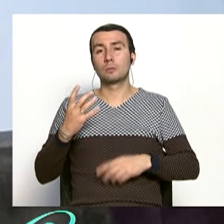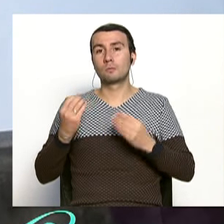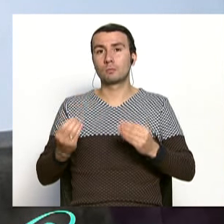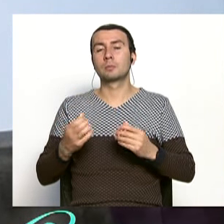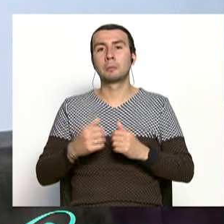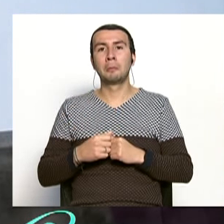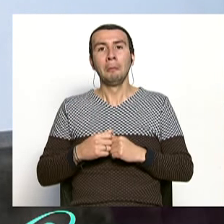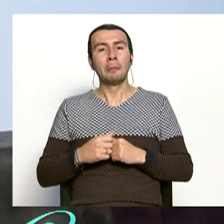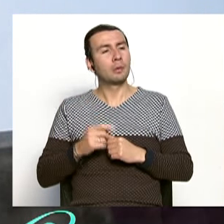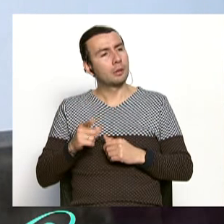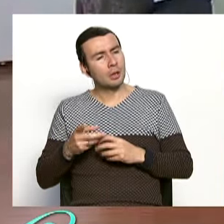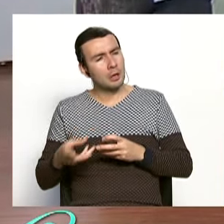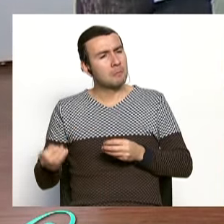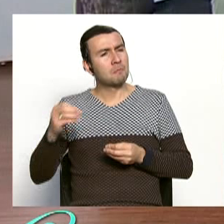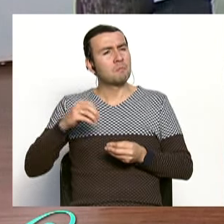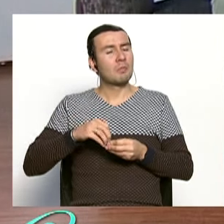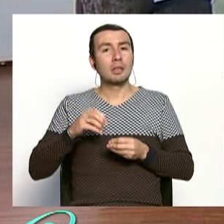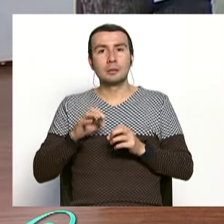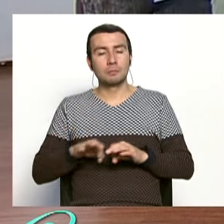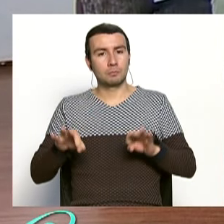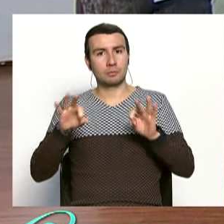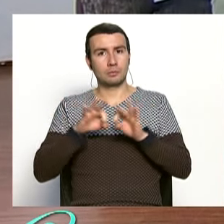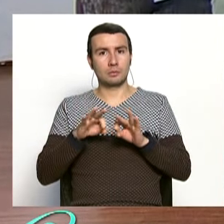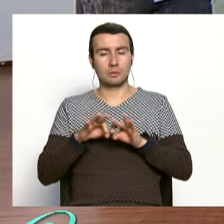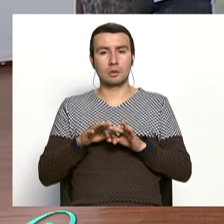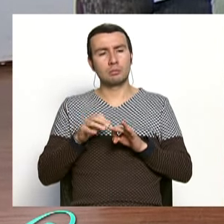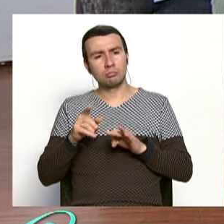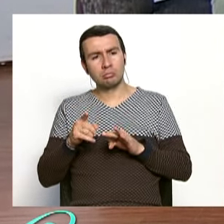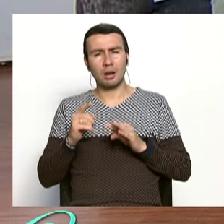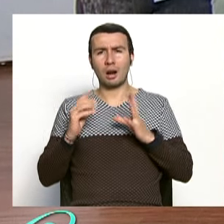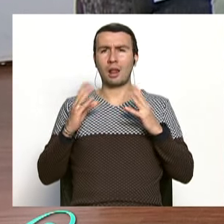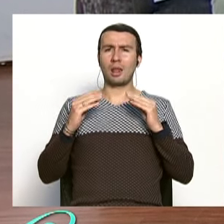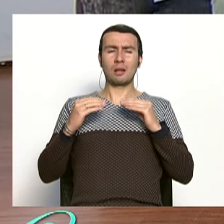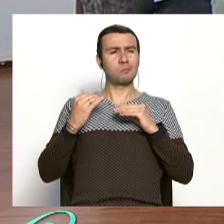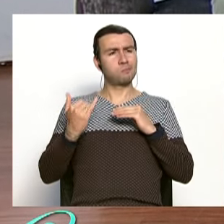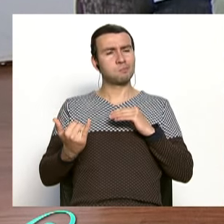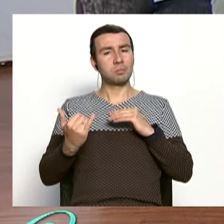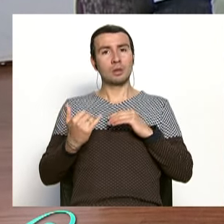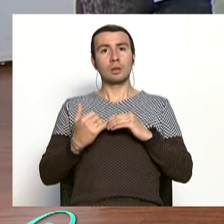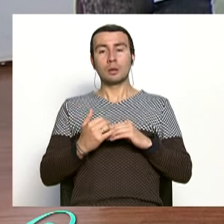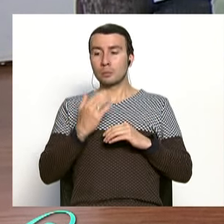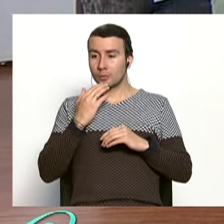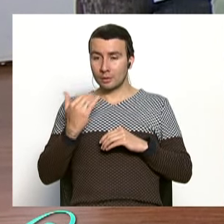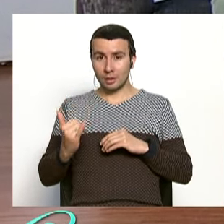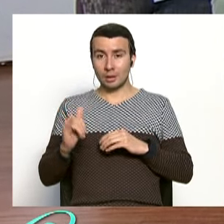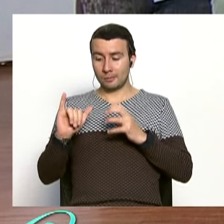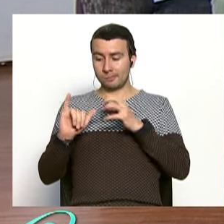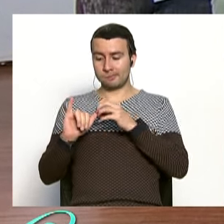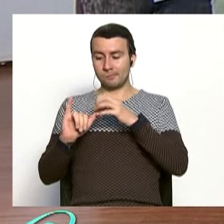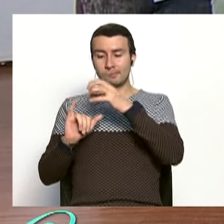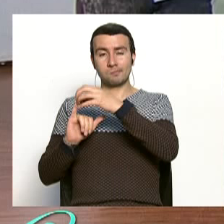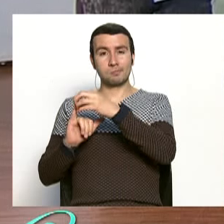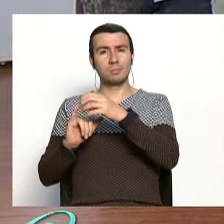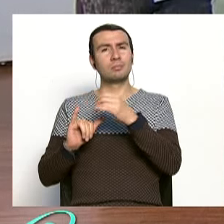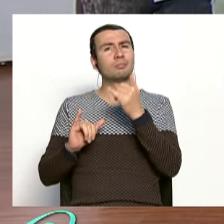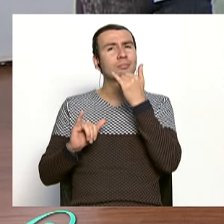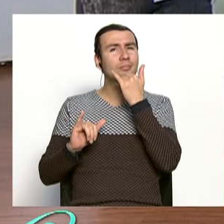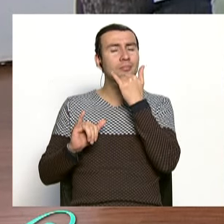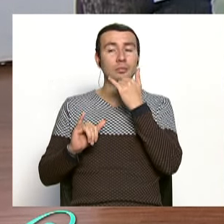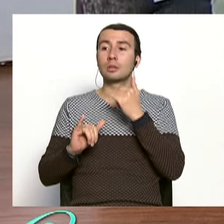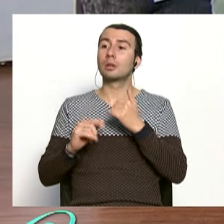cosa que me parece importante decir si si estamos hablando de de los ovarios y es que en general las